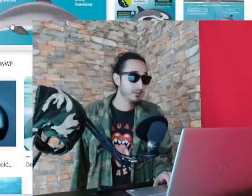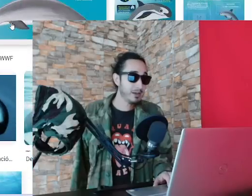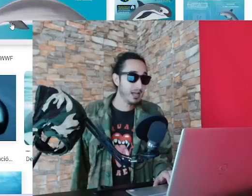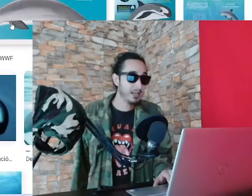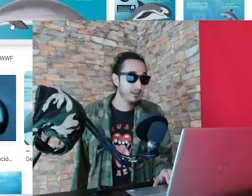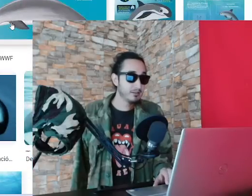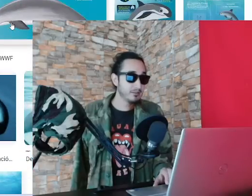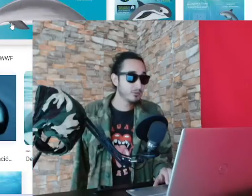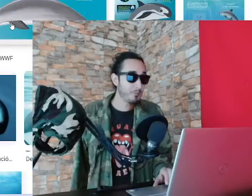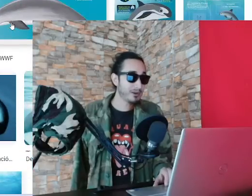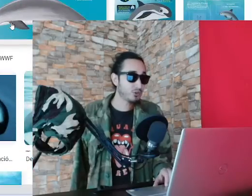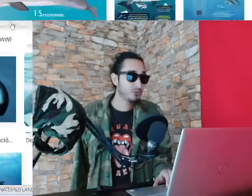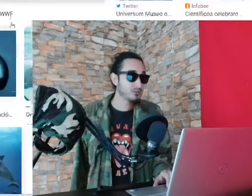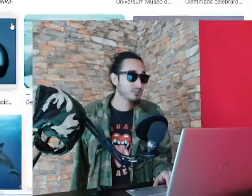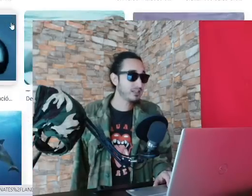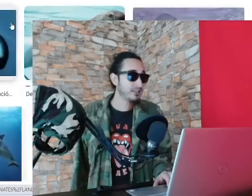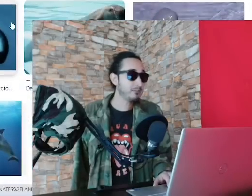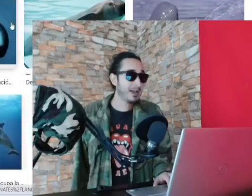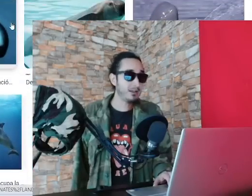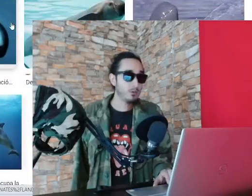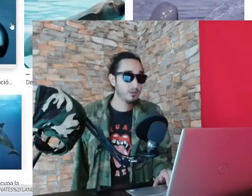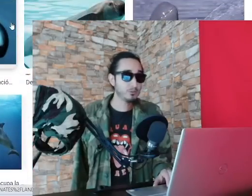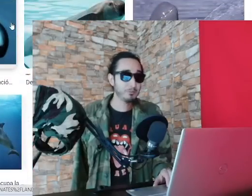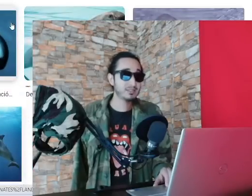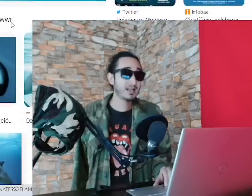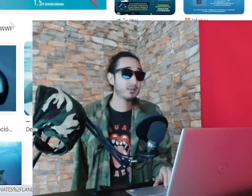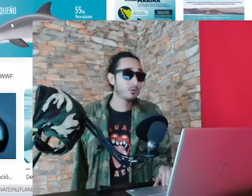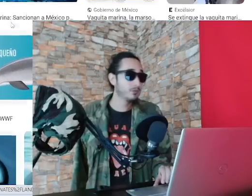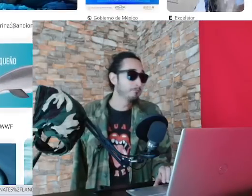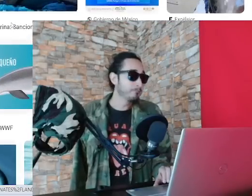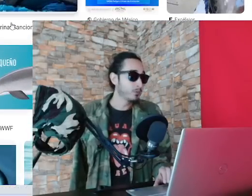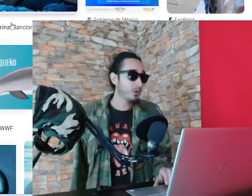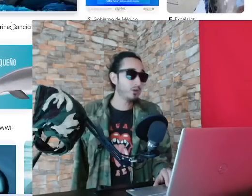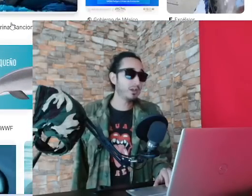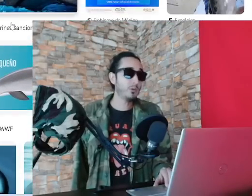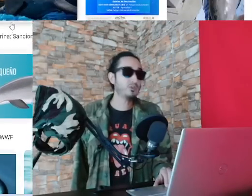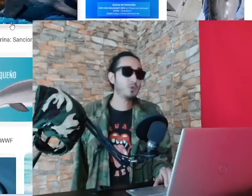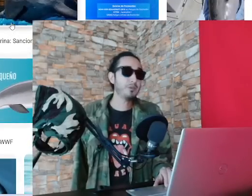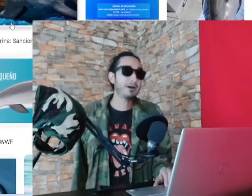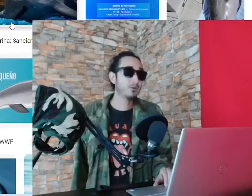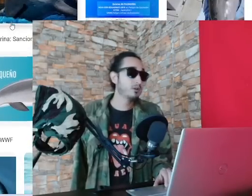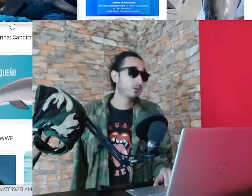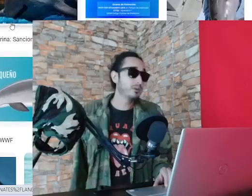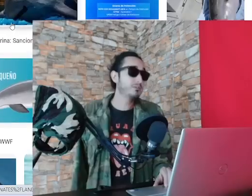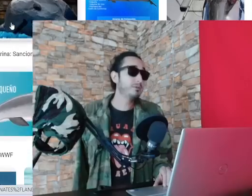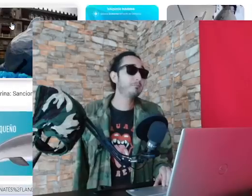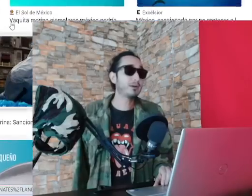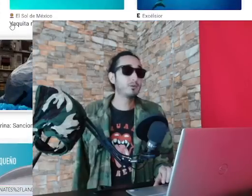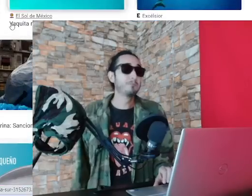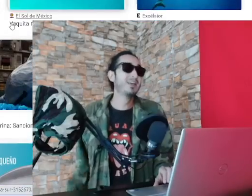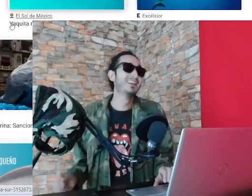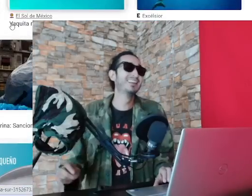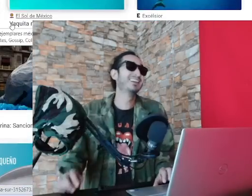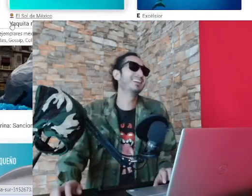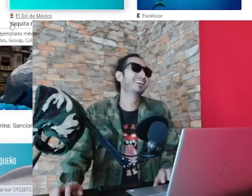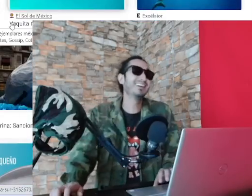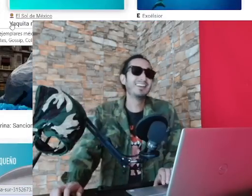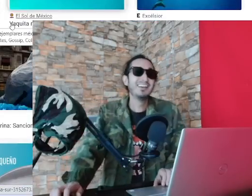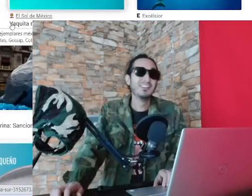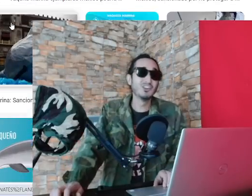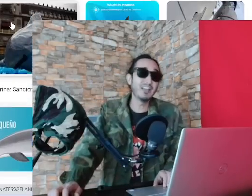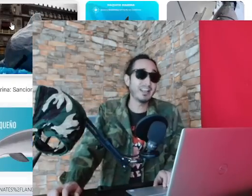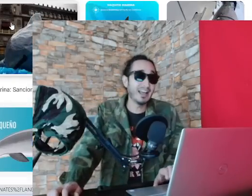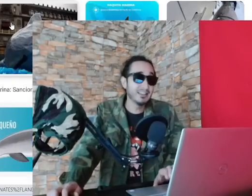animal no perdón si son animal o es un pescado o es ovíparo o es vivíparo